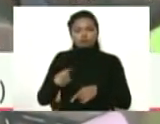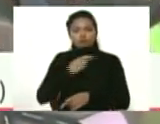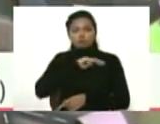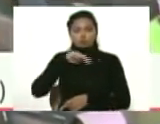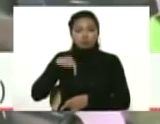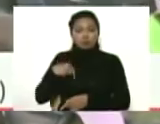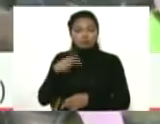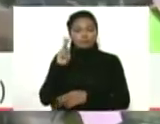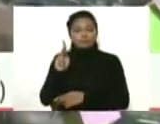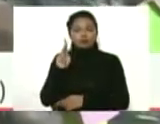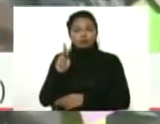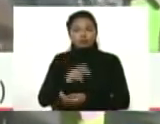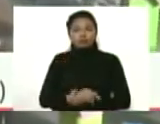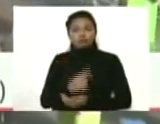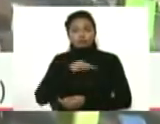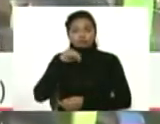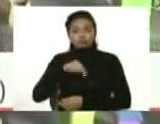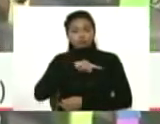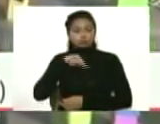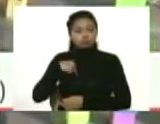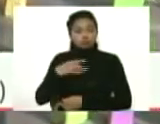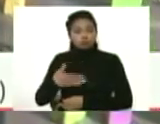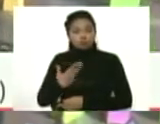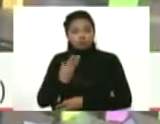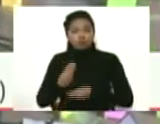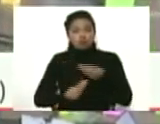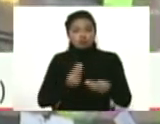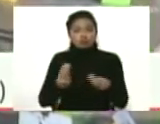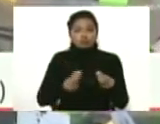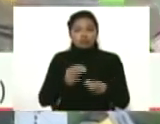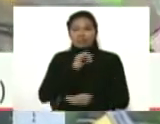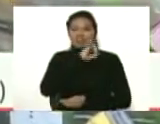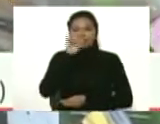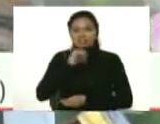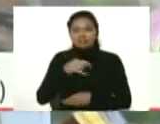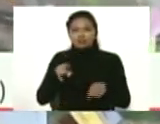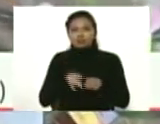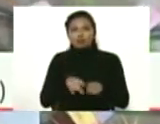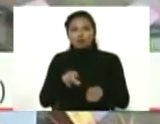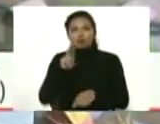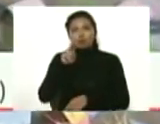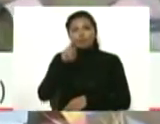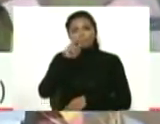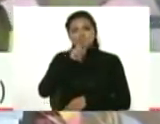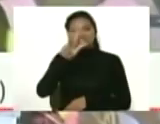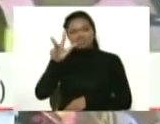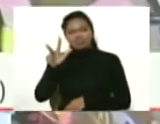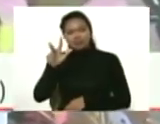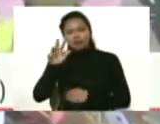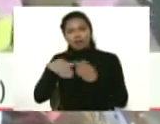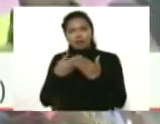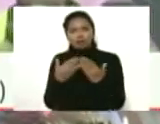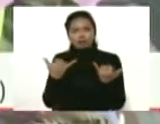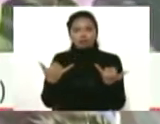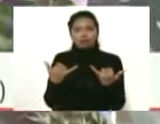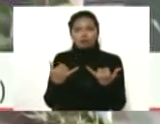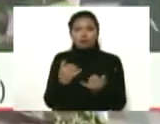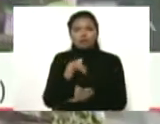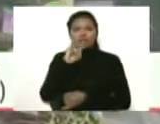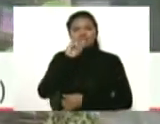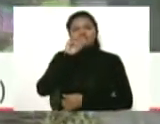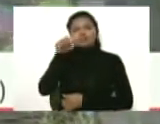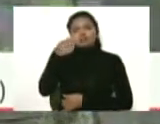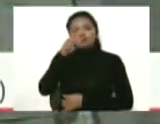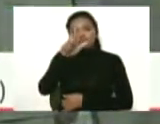nuestra parroquia. Aquí podemos nosotros implementar lo que son las ZU-23 y los famosos IGLA. También